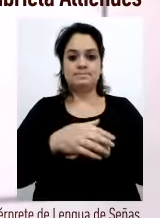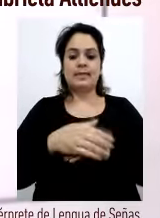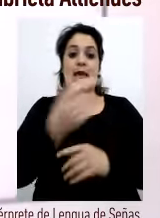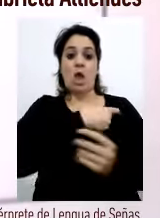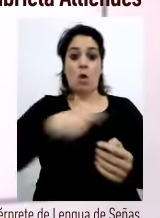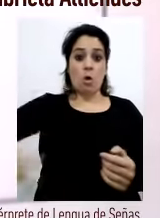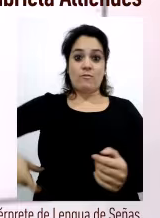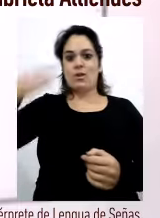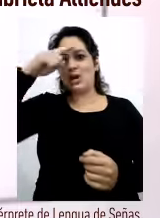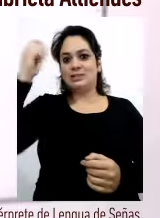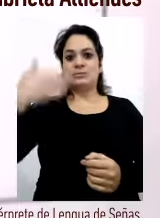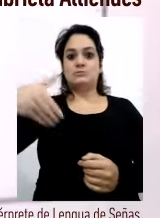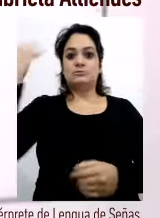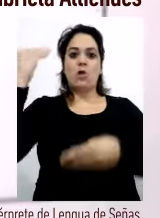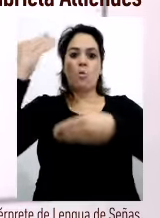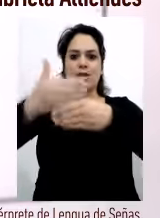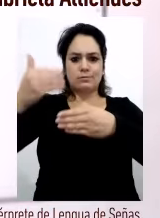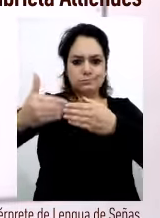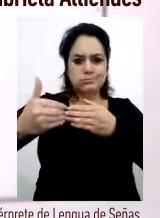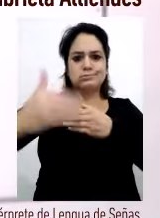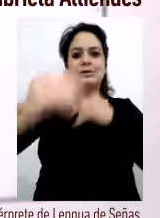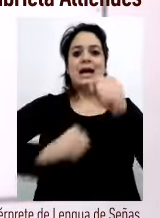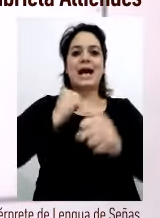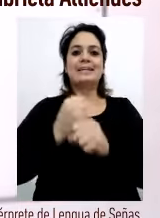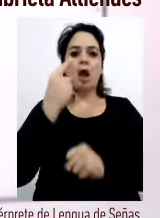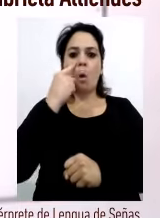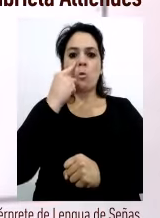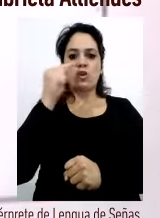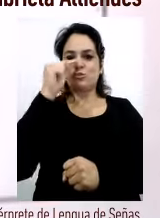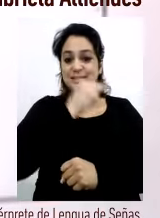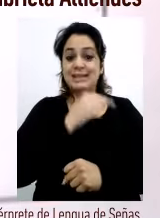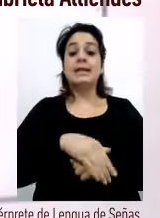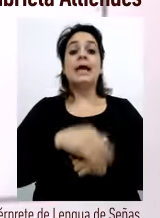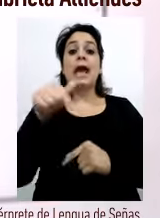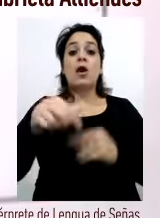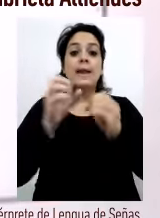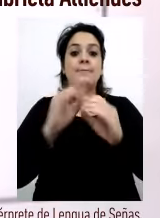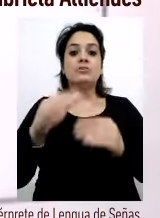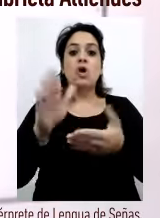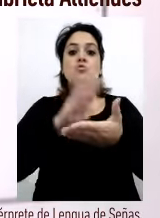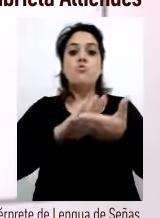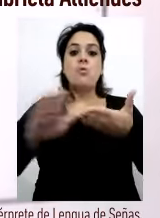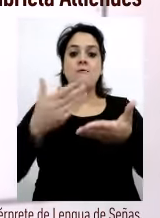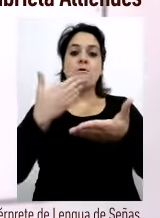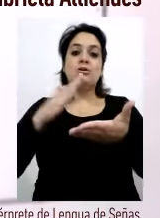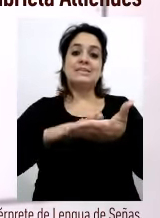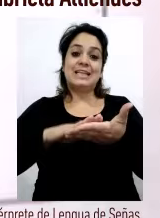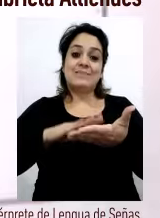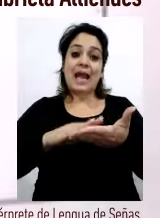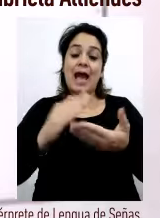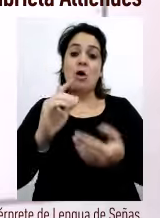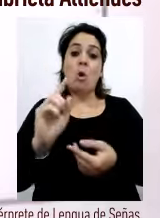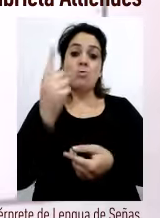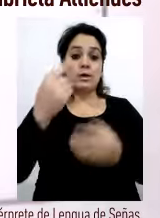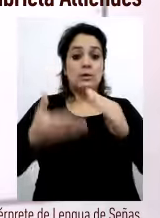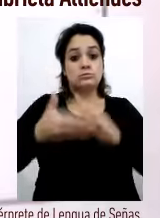del Gobierno Nacional de extender la cuarentena hasta el día 7 de junio, se dispuso la entrada en vigencia de un nuevo certificado único para poder